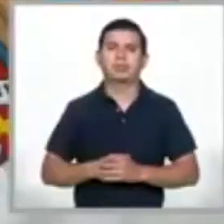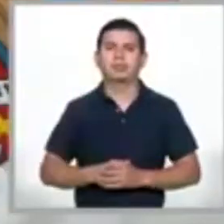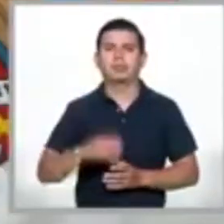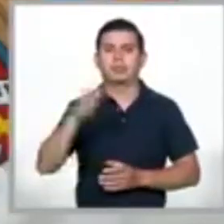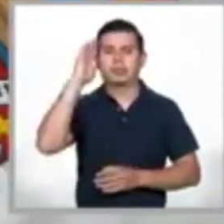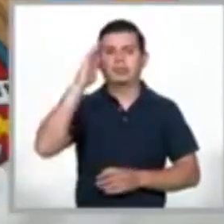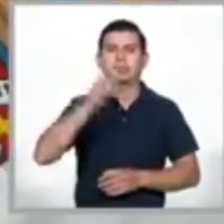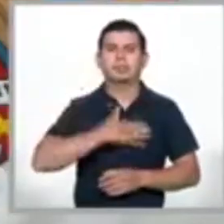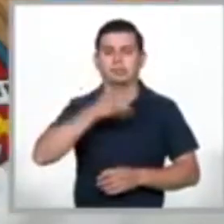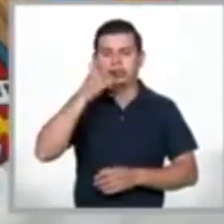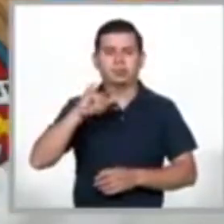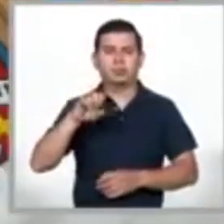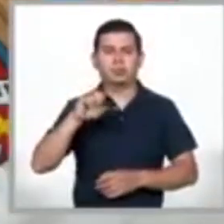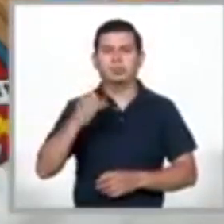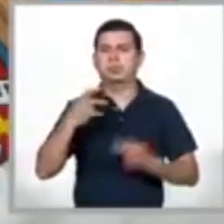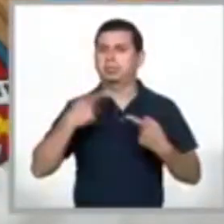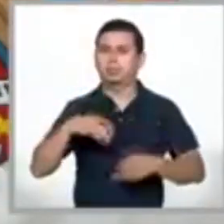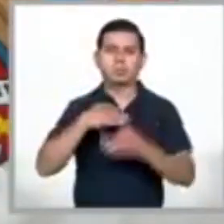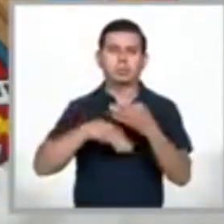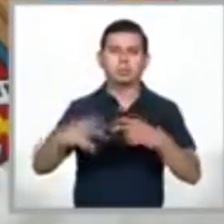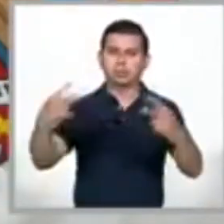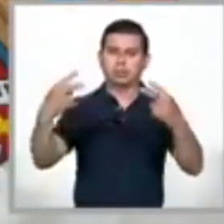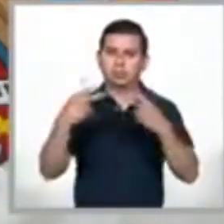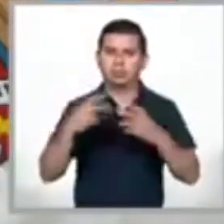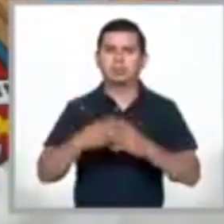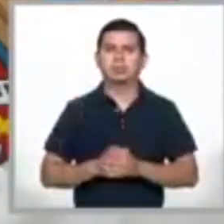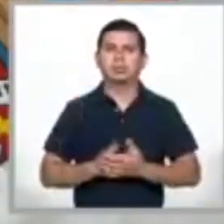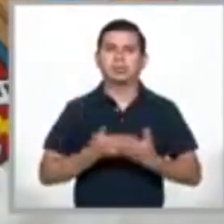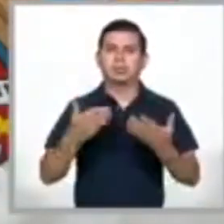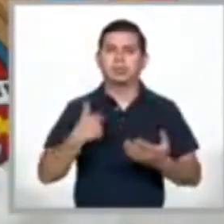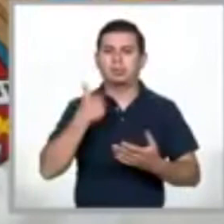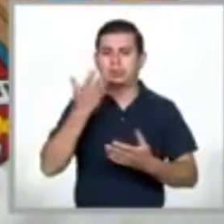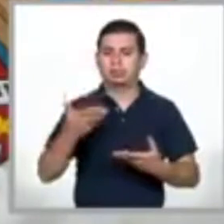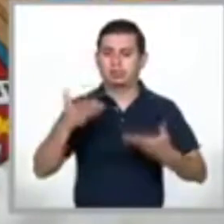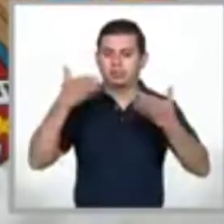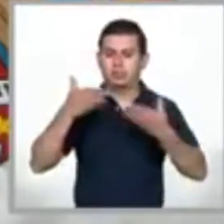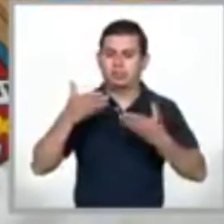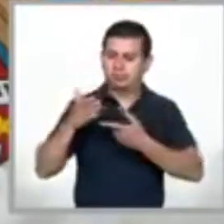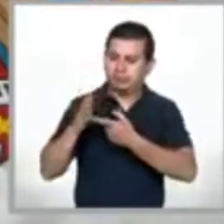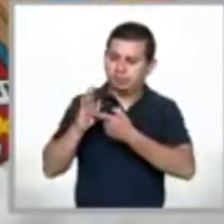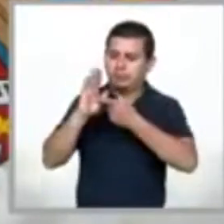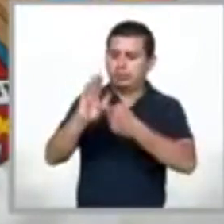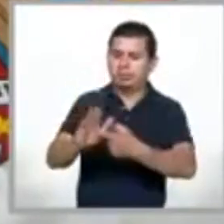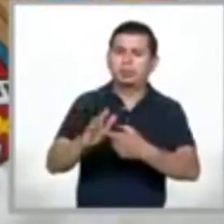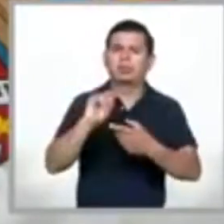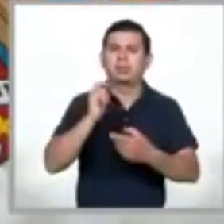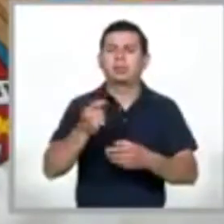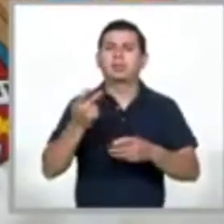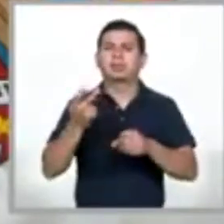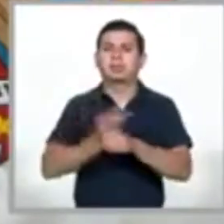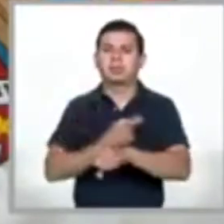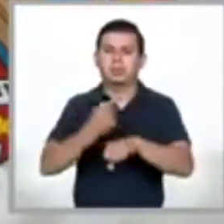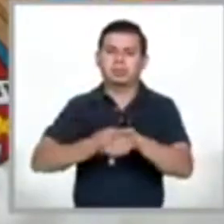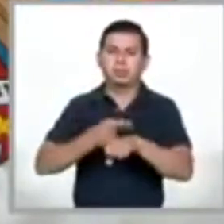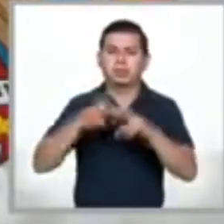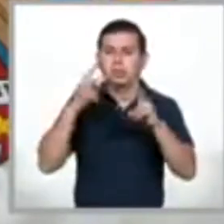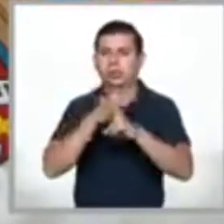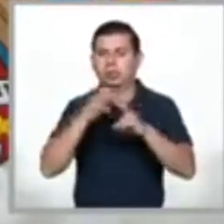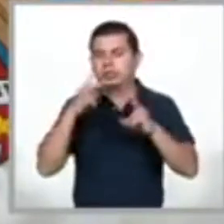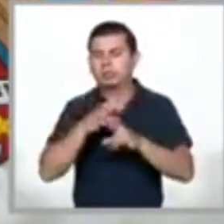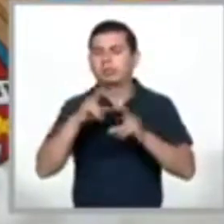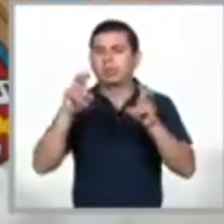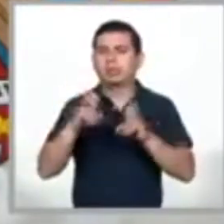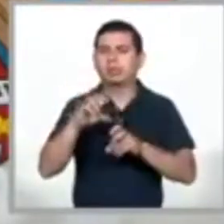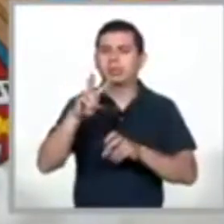Muy buenas noches, Jesús. Muy buenas noches a toda la audiencia. Me voy a permitir presentar el panorama epidemiológico de enfermedad respiratoria